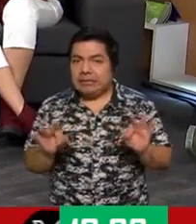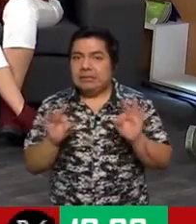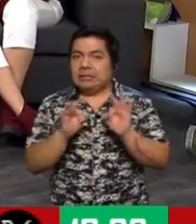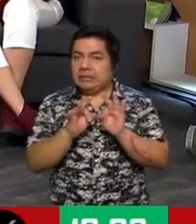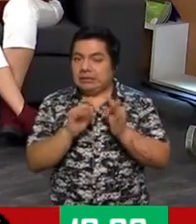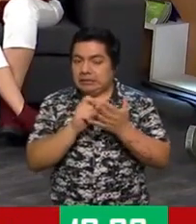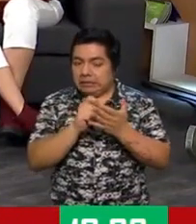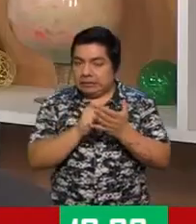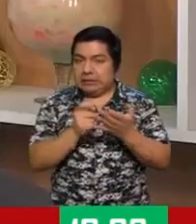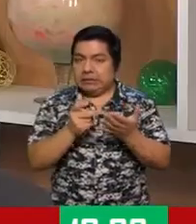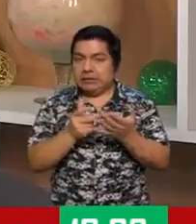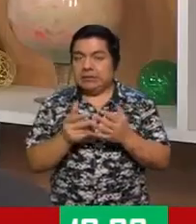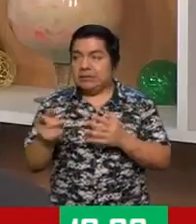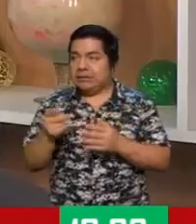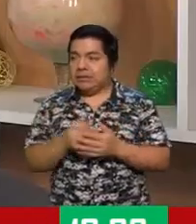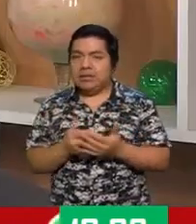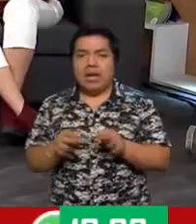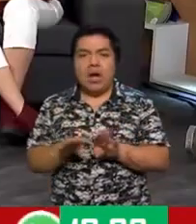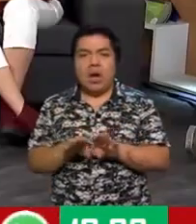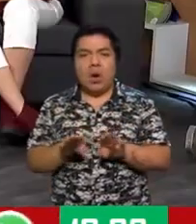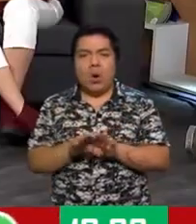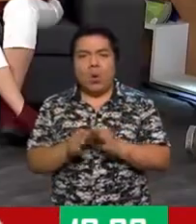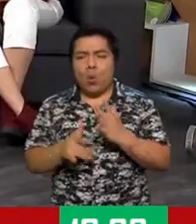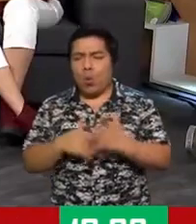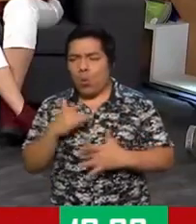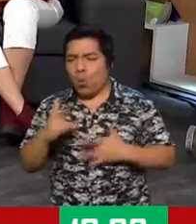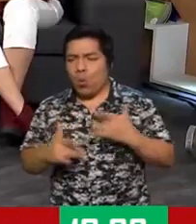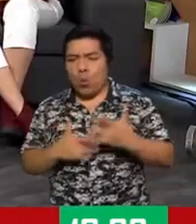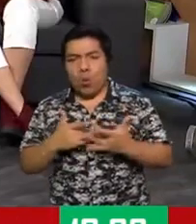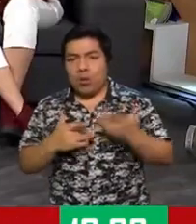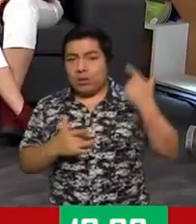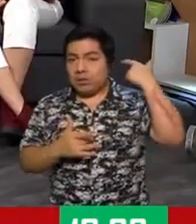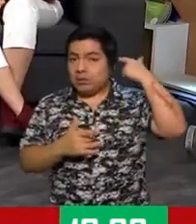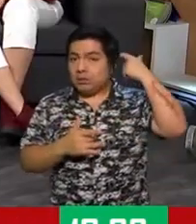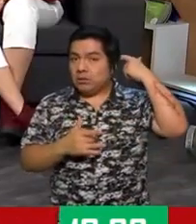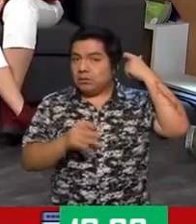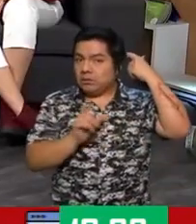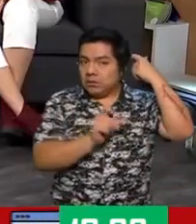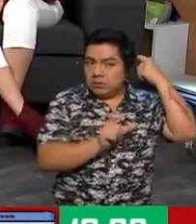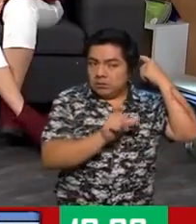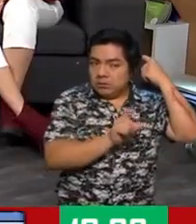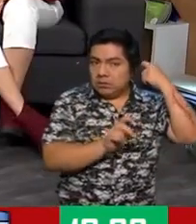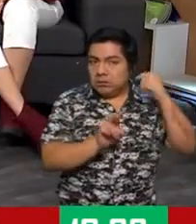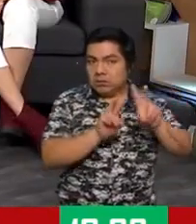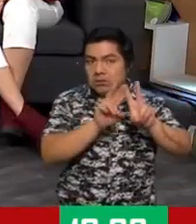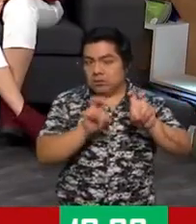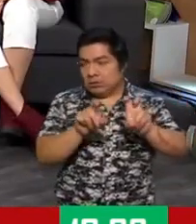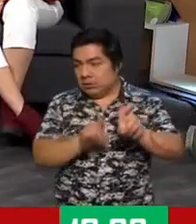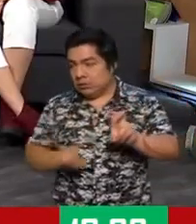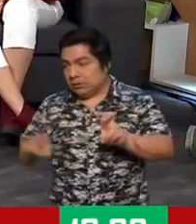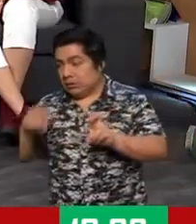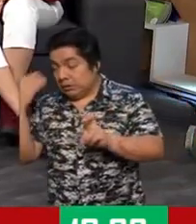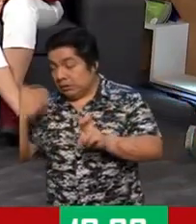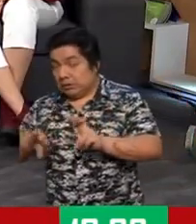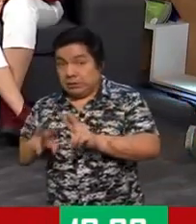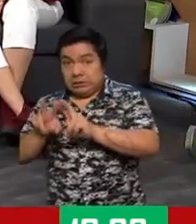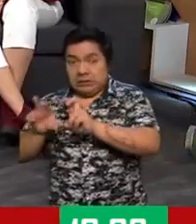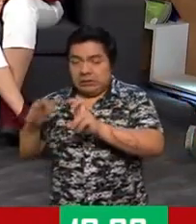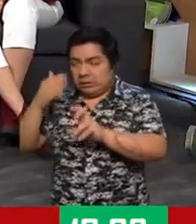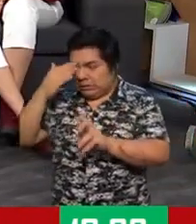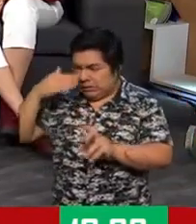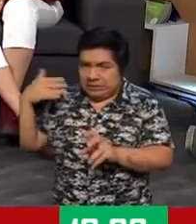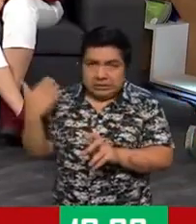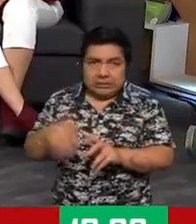Sí. ¿Y cómo pasaste de lo bucólico de la naturaleza a un tema tan fuerte y tan cañón y al